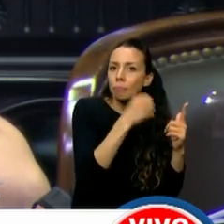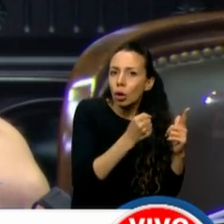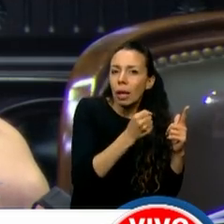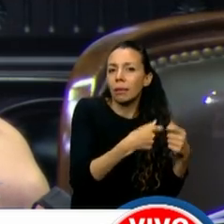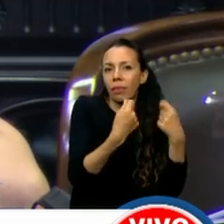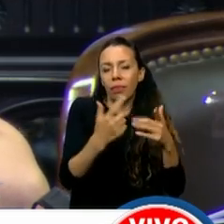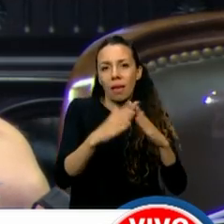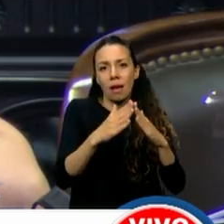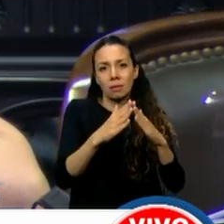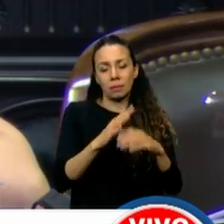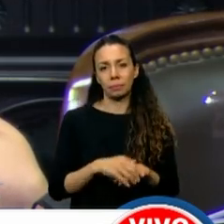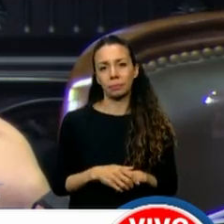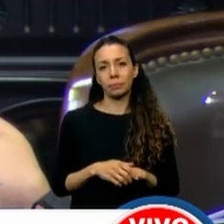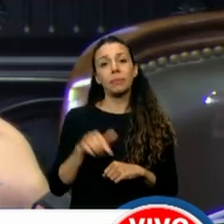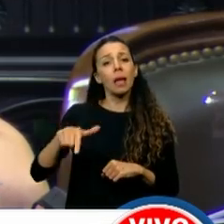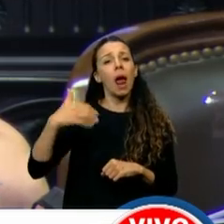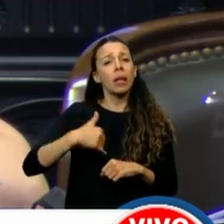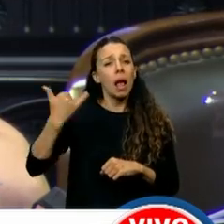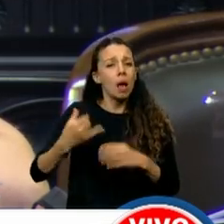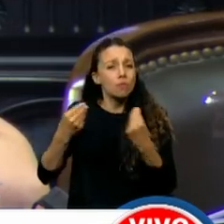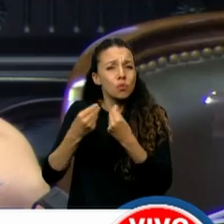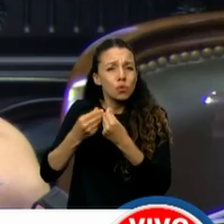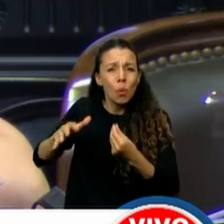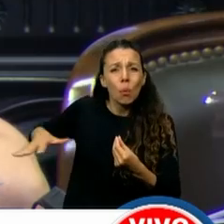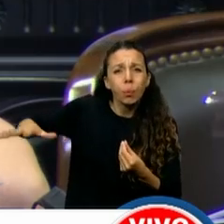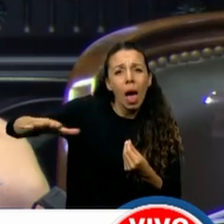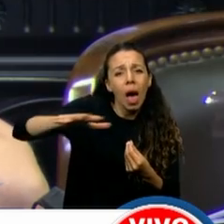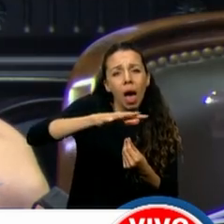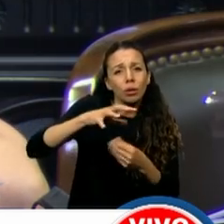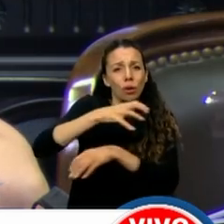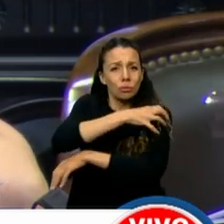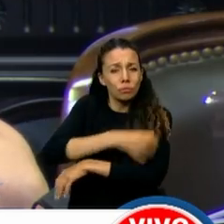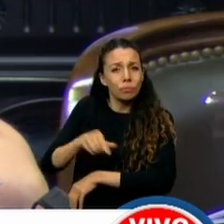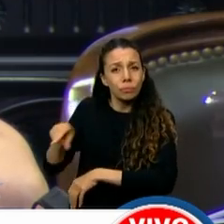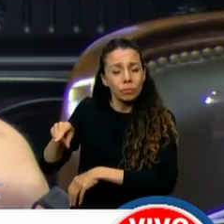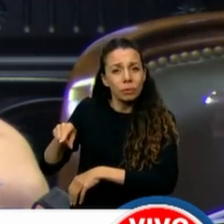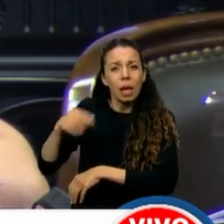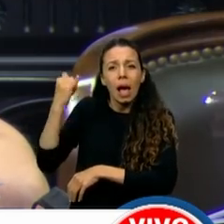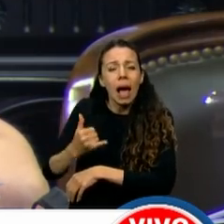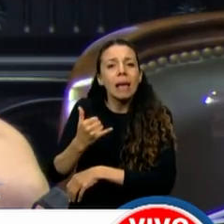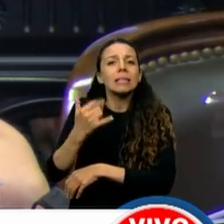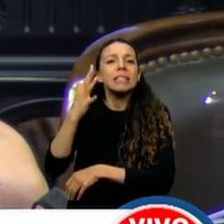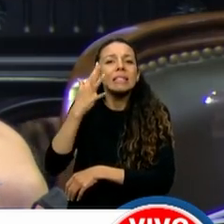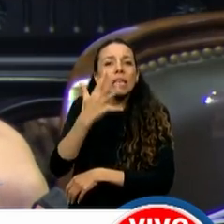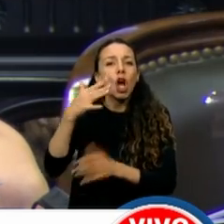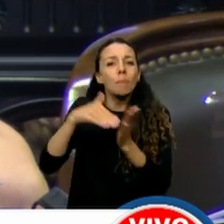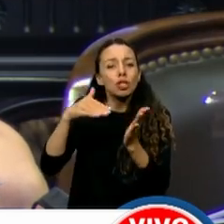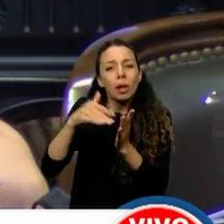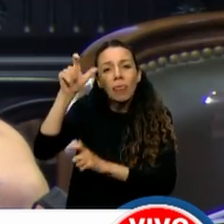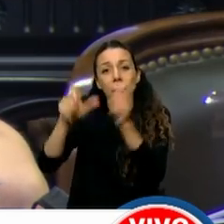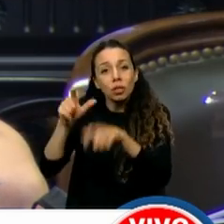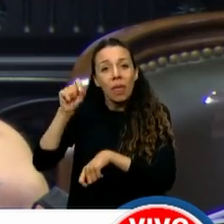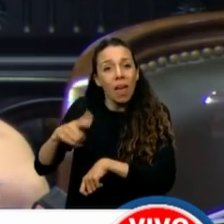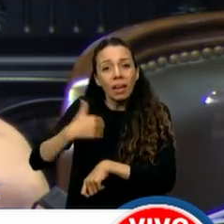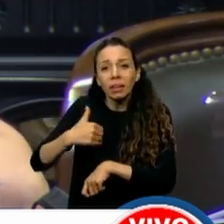populares novecientos treinta y dos mil familias se estima unos cinco millones de personas sin agua corriente ni